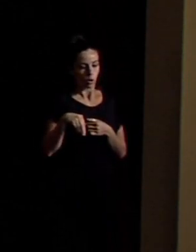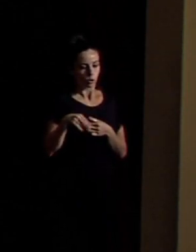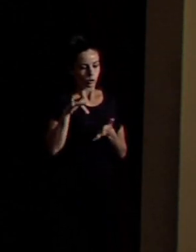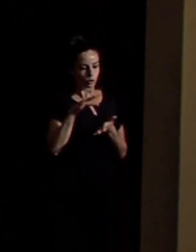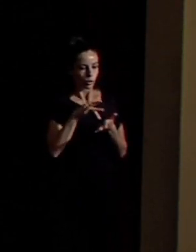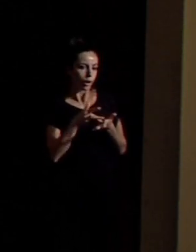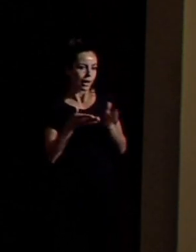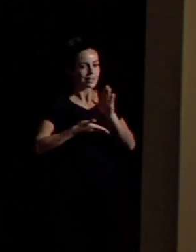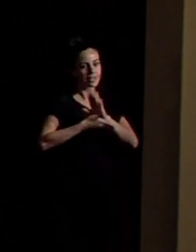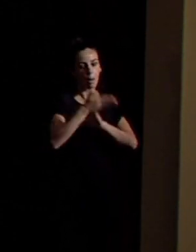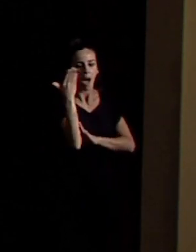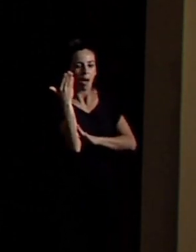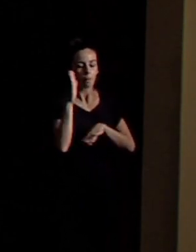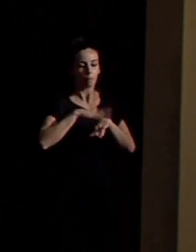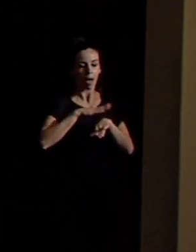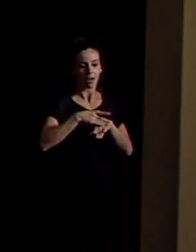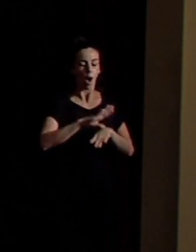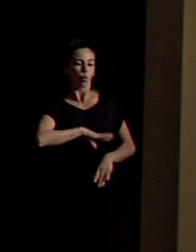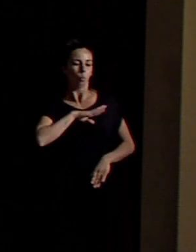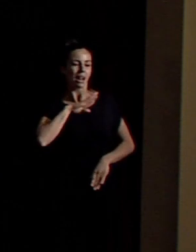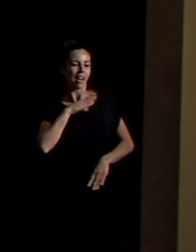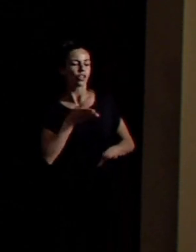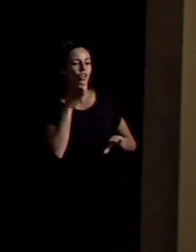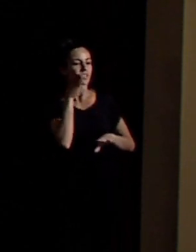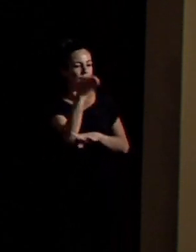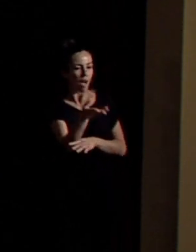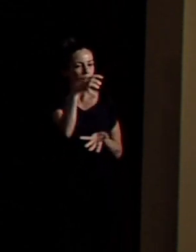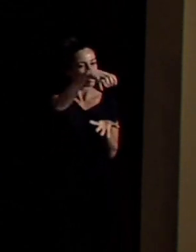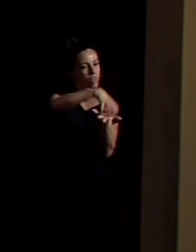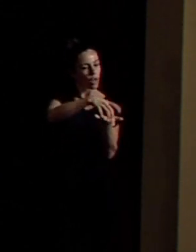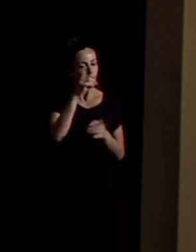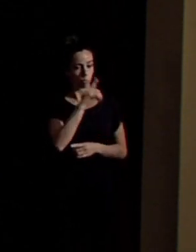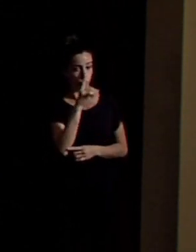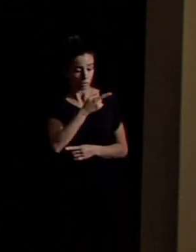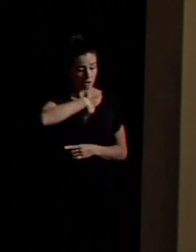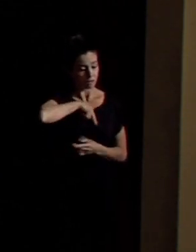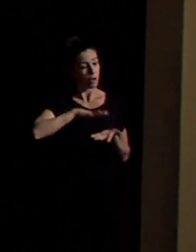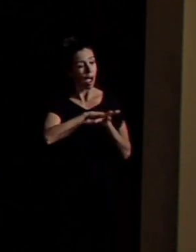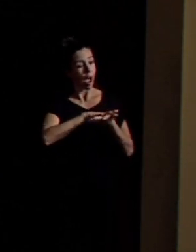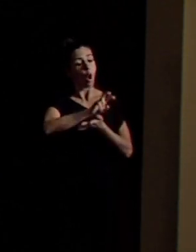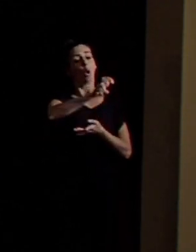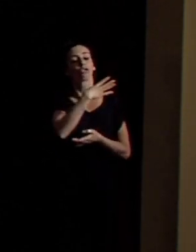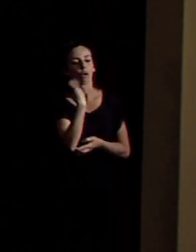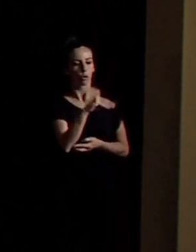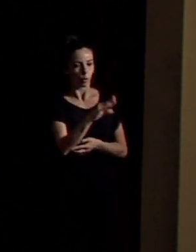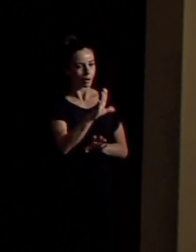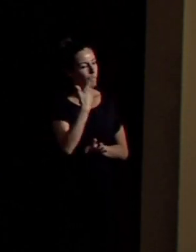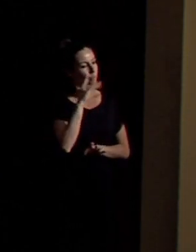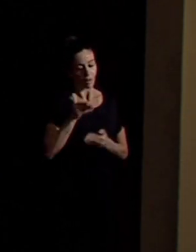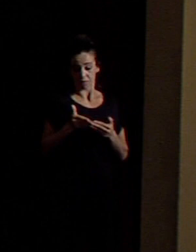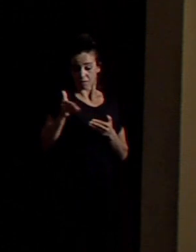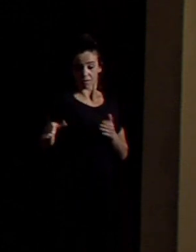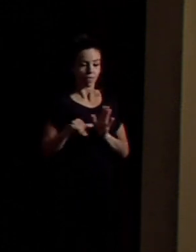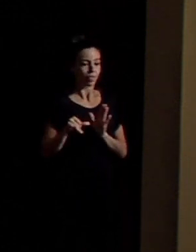un cumpleaños en un puticlub, ¿eh? Y estamos hablando de otros, pero los que tenemos cercanos parece que